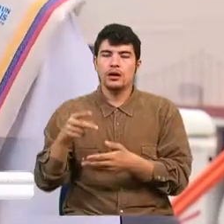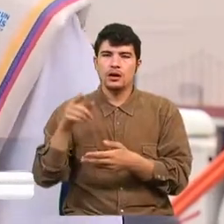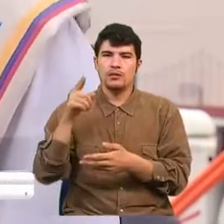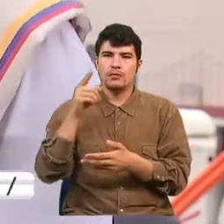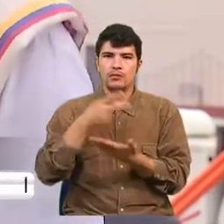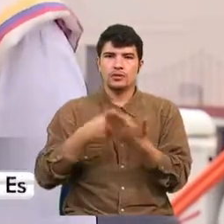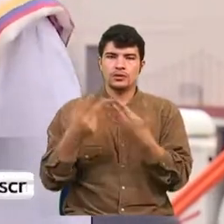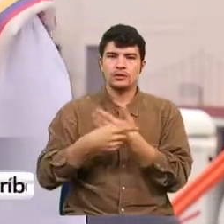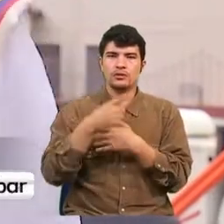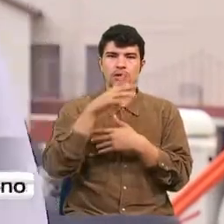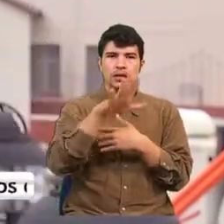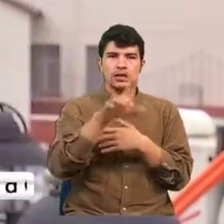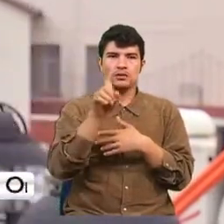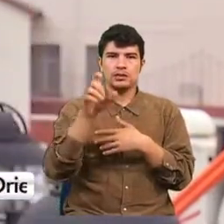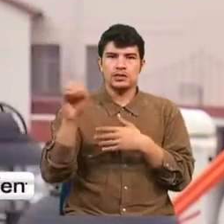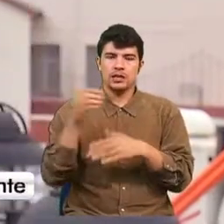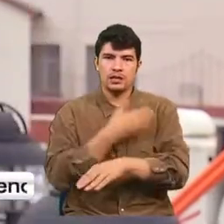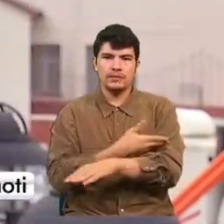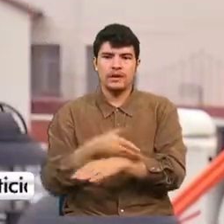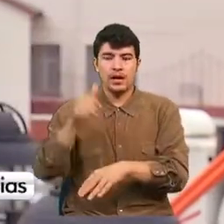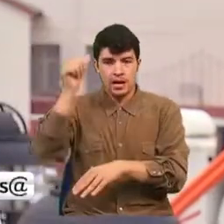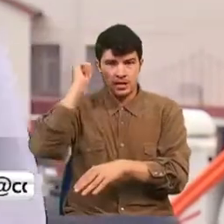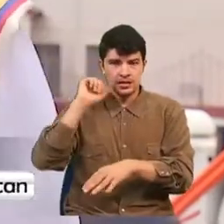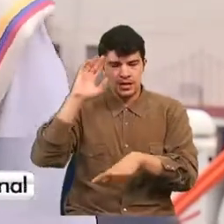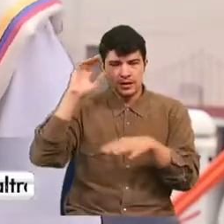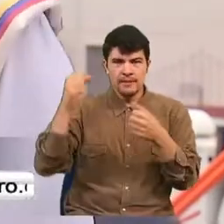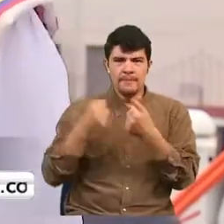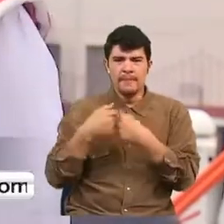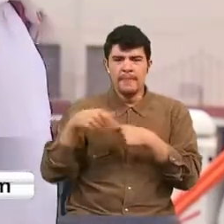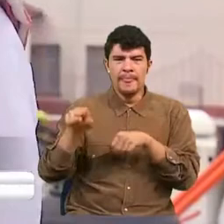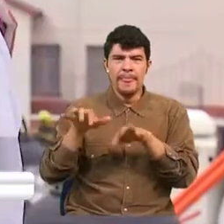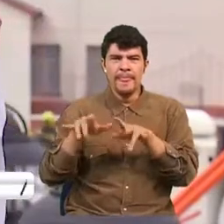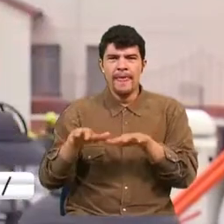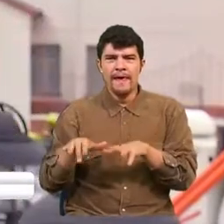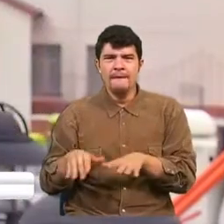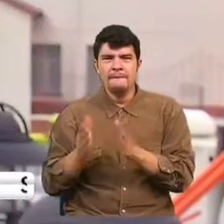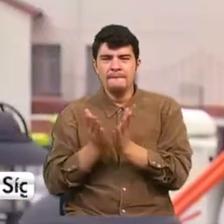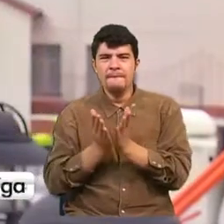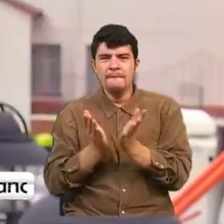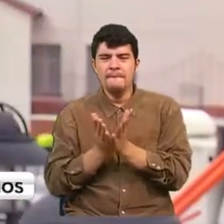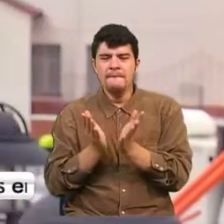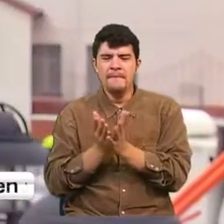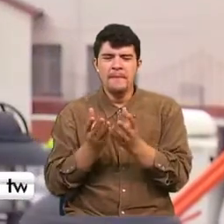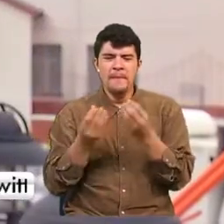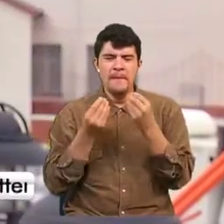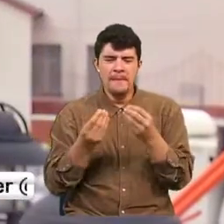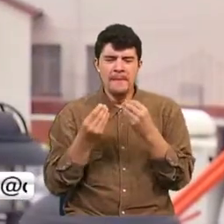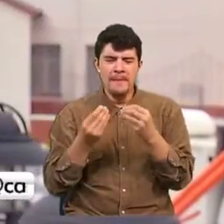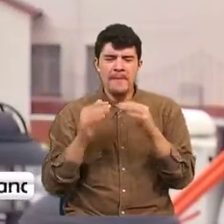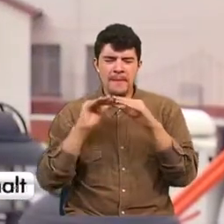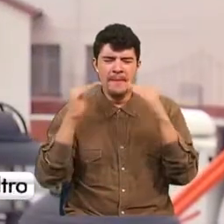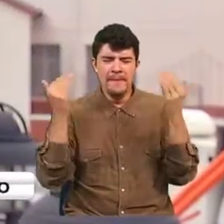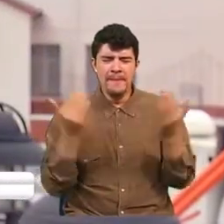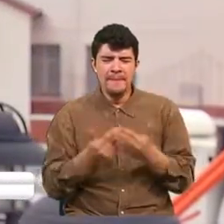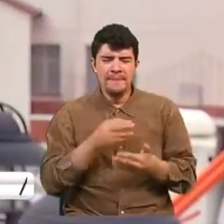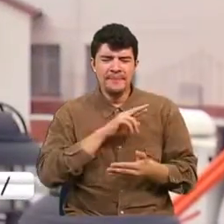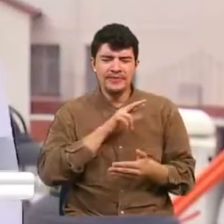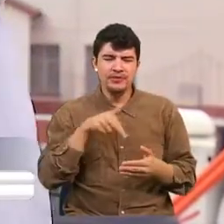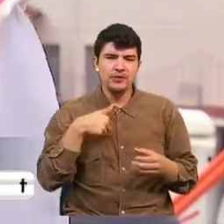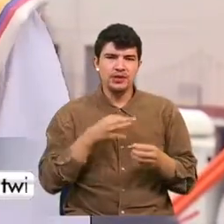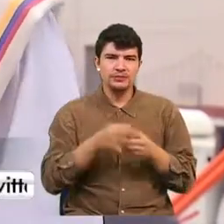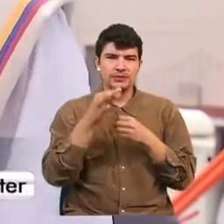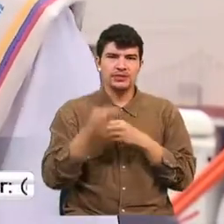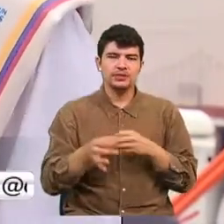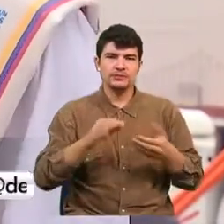donde ayer se firmó el convenio con la Secretaría de Educación para el colegio de nuestro municipio de La Paz, entre